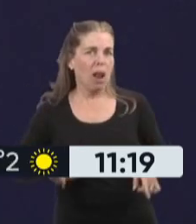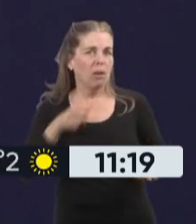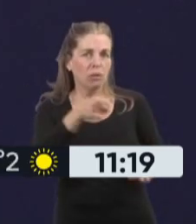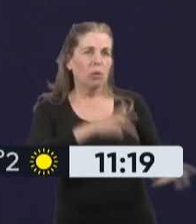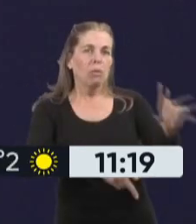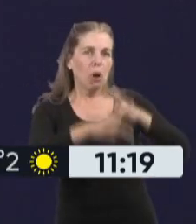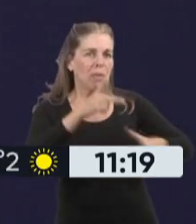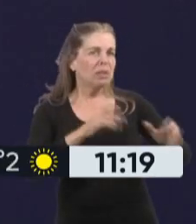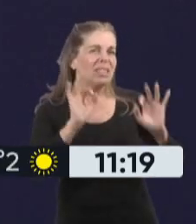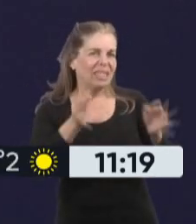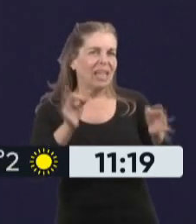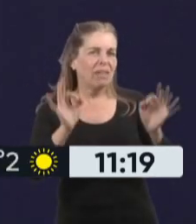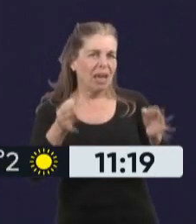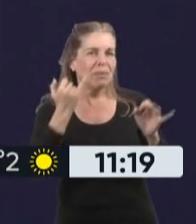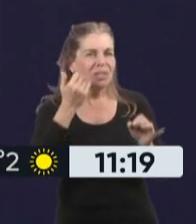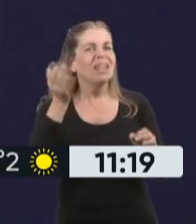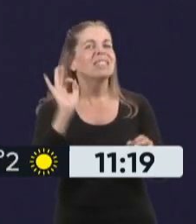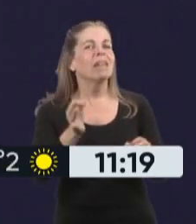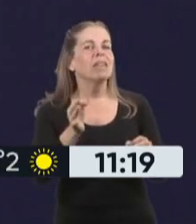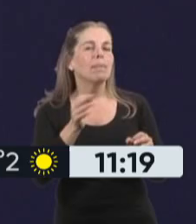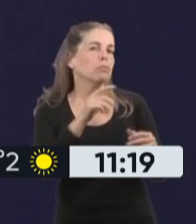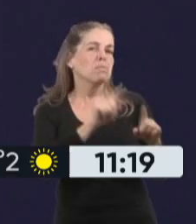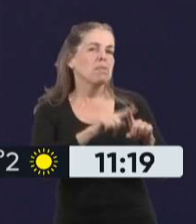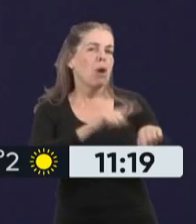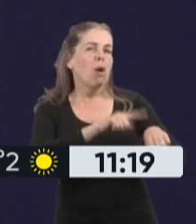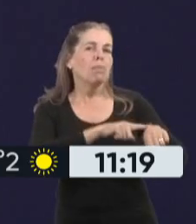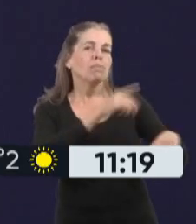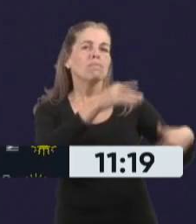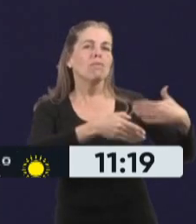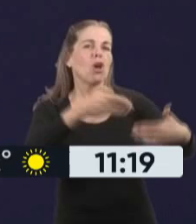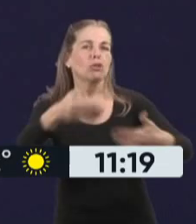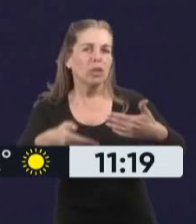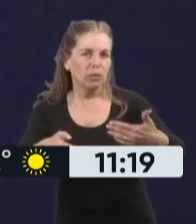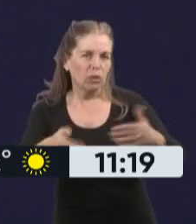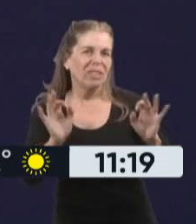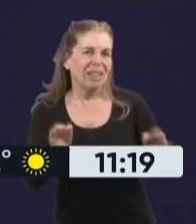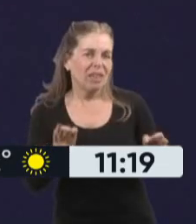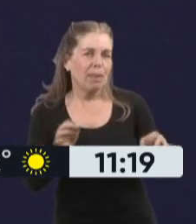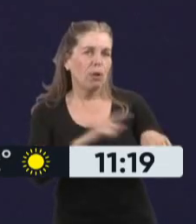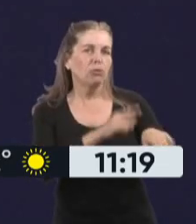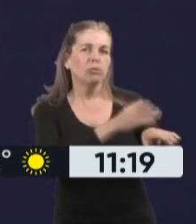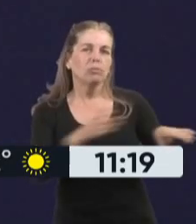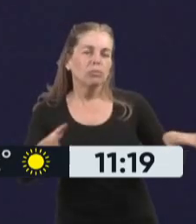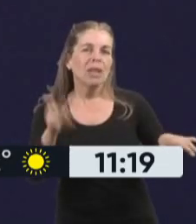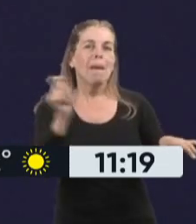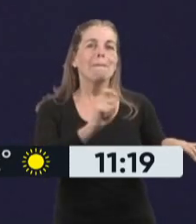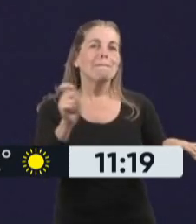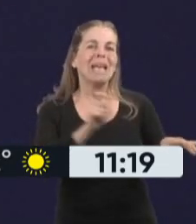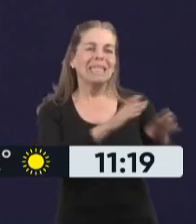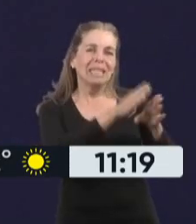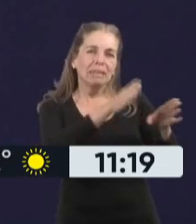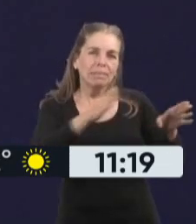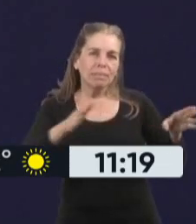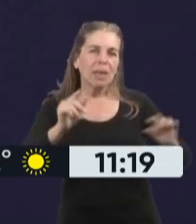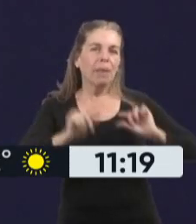este proceso que sabíamos que iba a ser, que íbamos a pasar meses muy complejos, que han quedado atrás, y de a poco